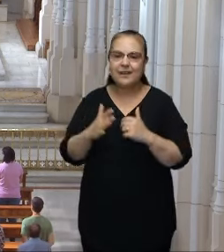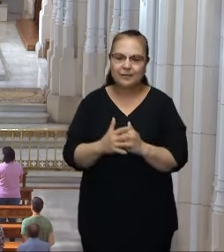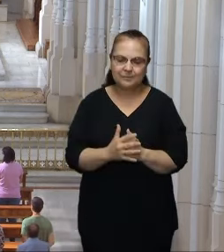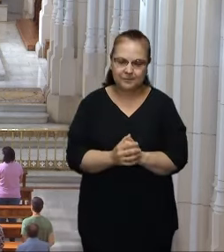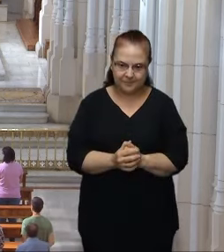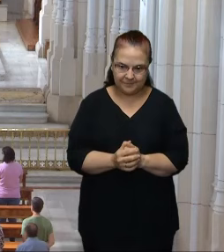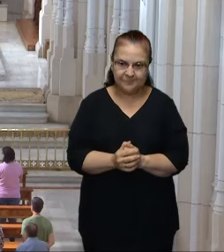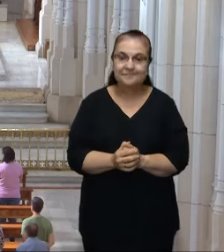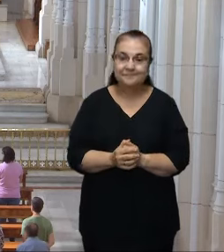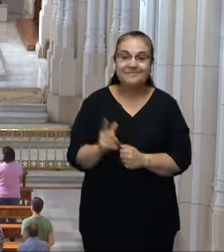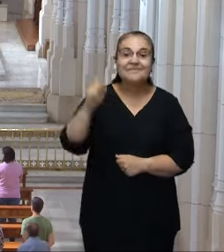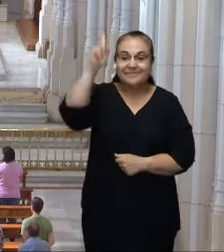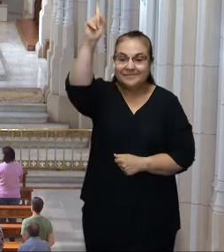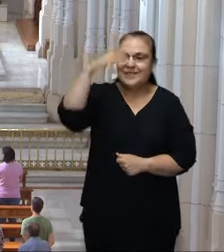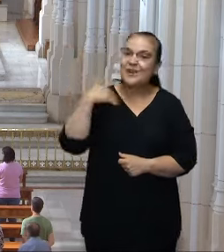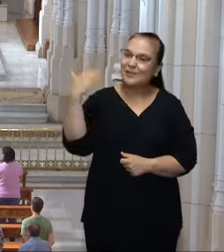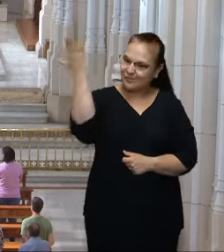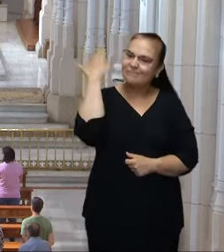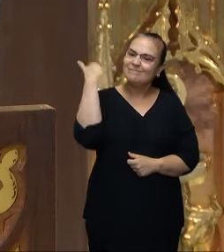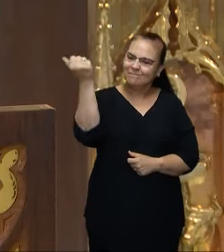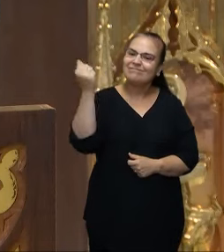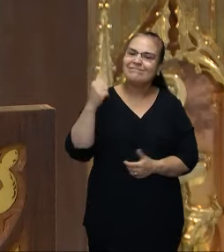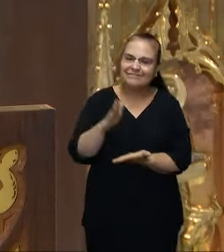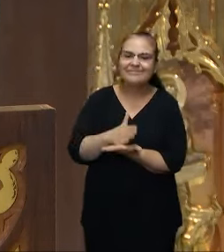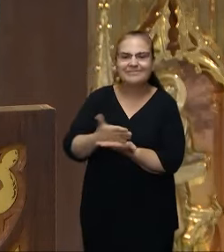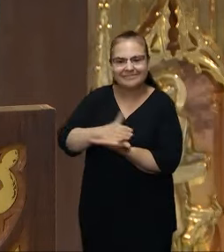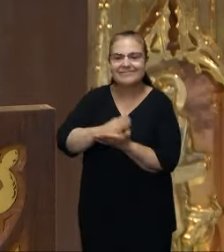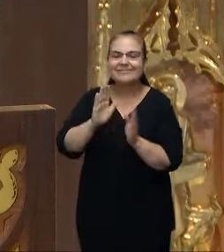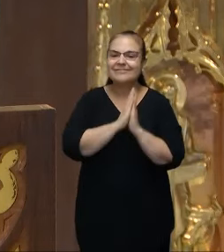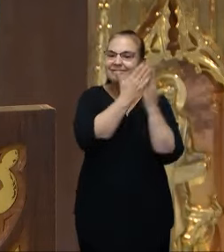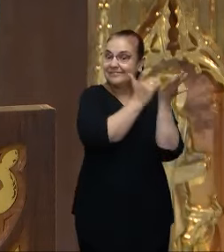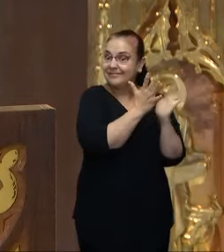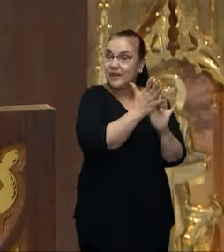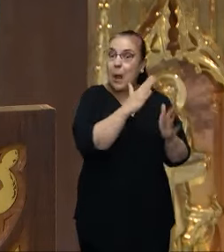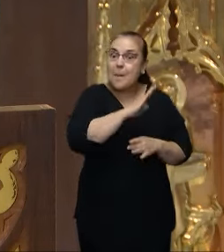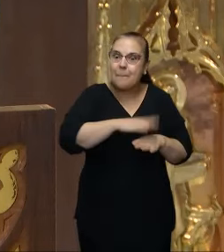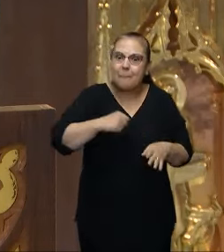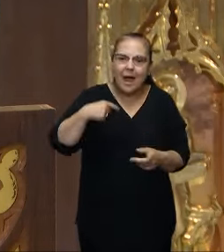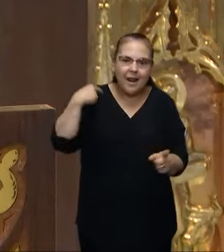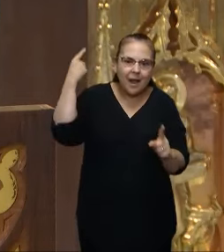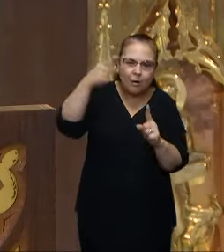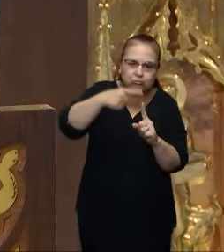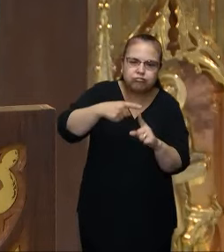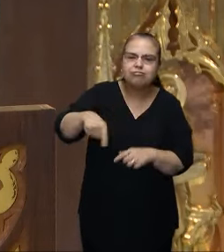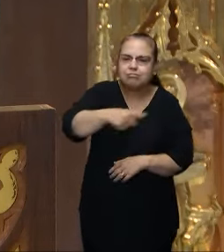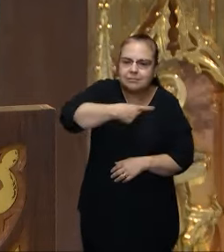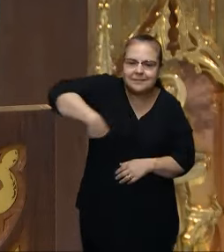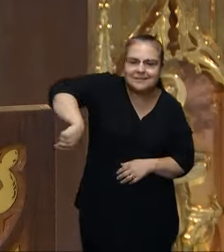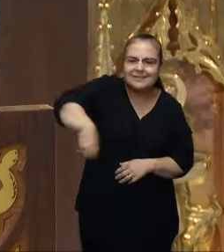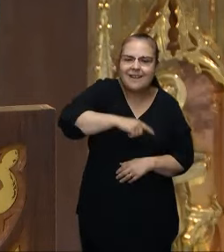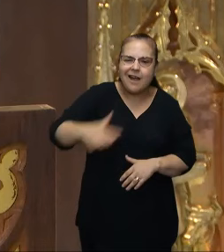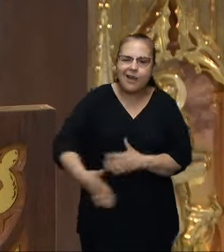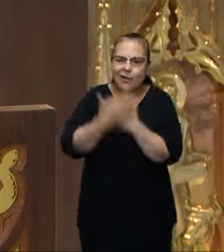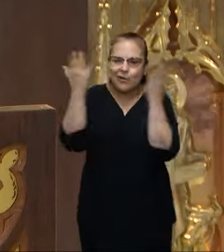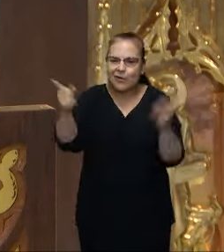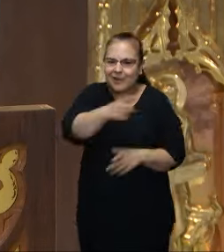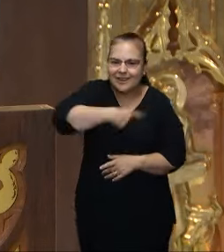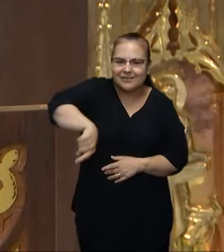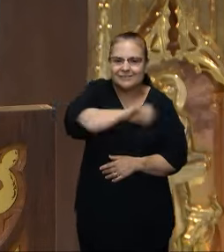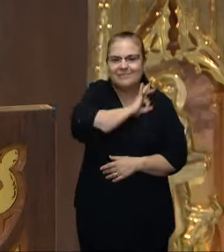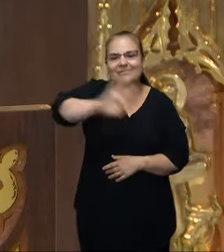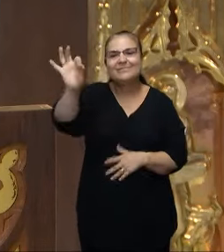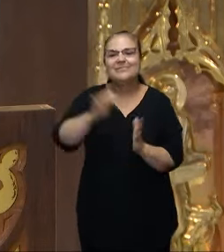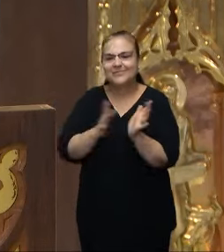aleluya Dios nos llamó por medio del evangelio para que lleguemos a adquirir la gloria de nuestro señor